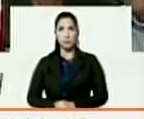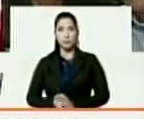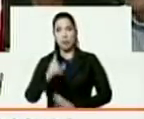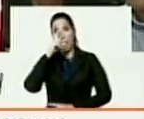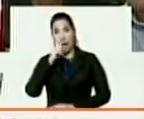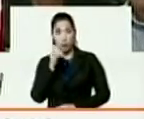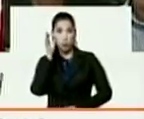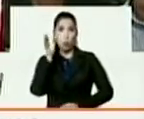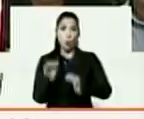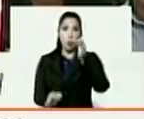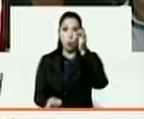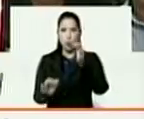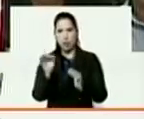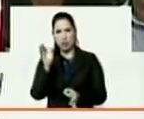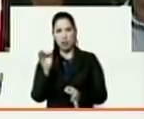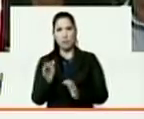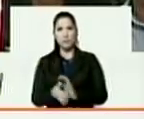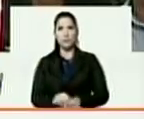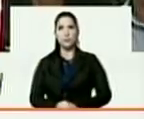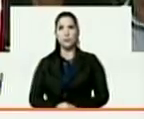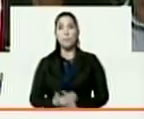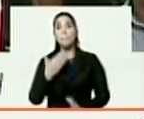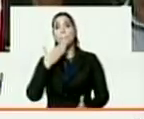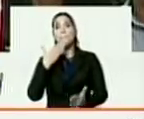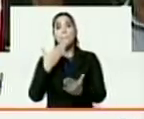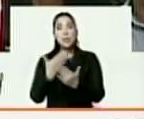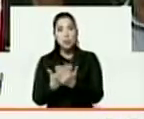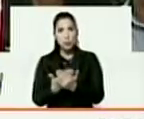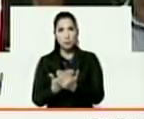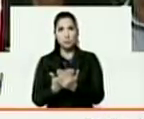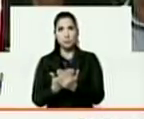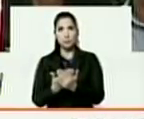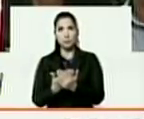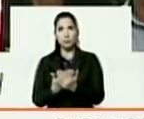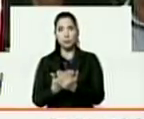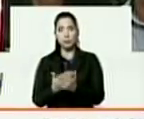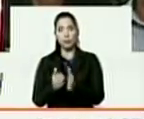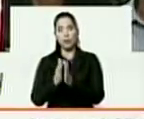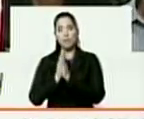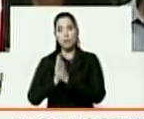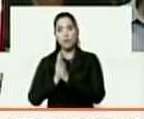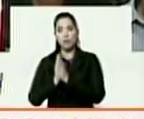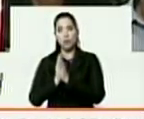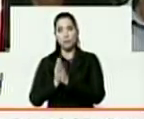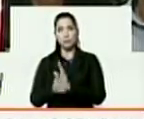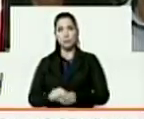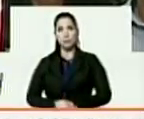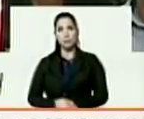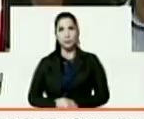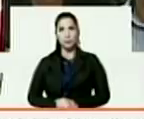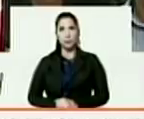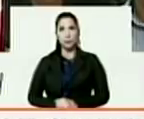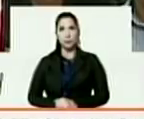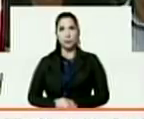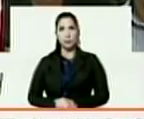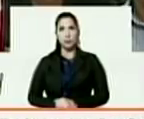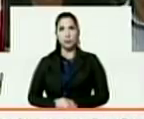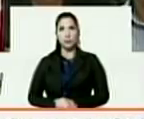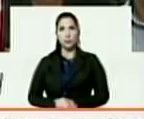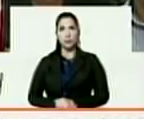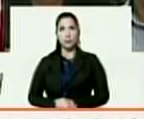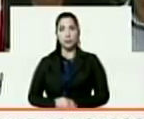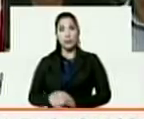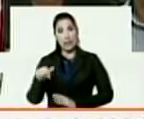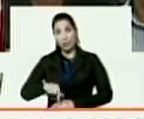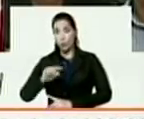judicial y pidió encarecidamente por y esto